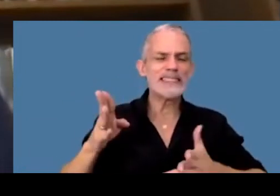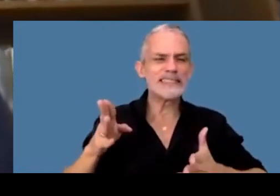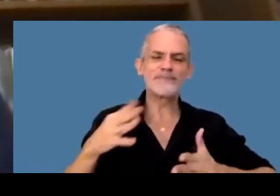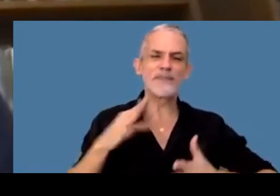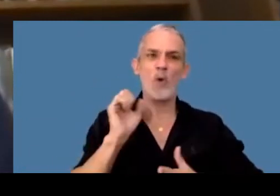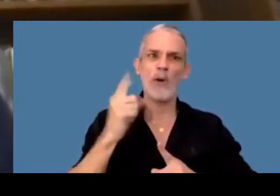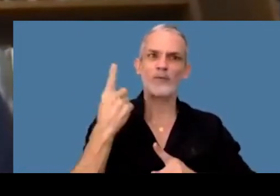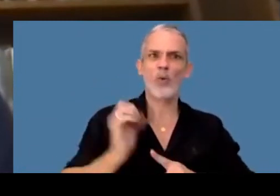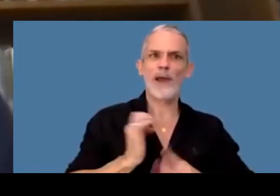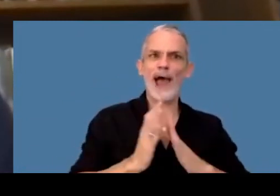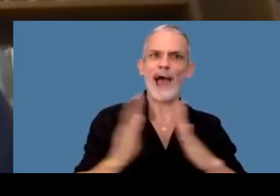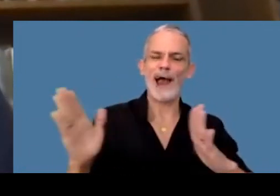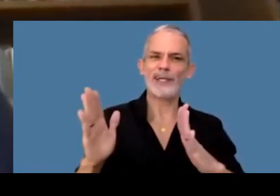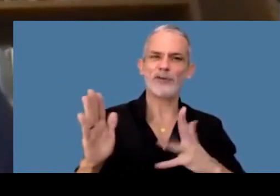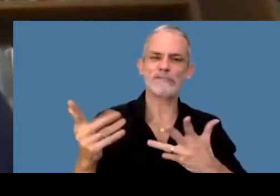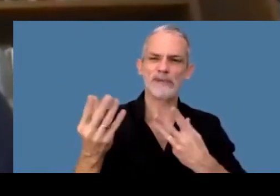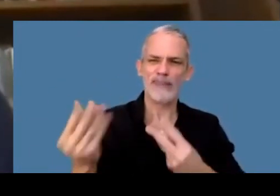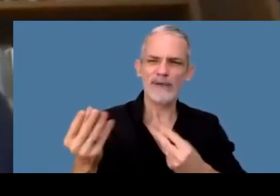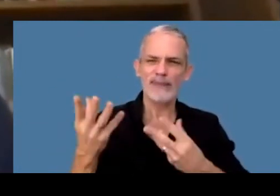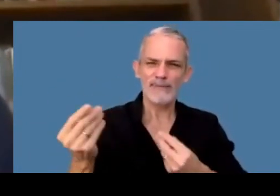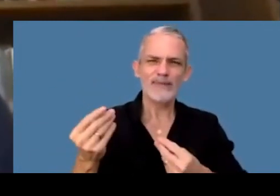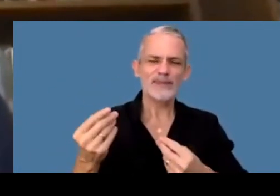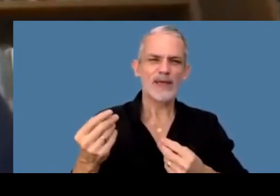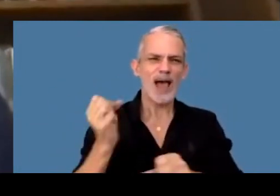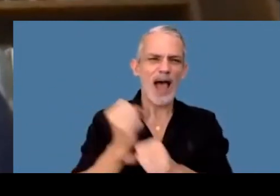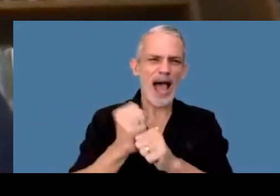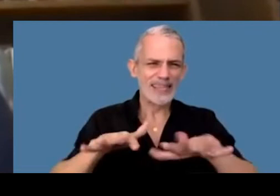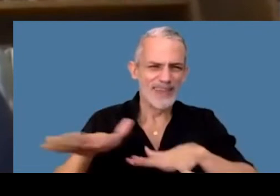año la defensa de la ultraactividad.